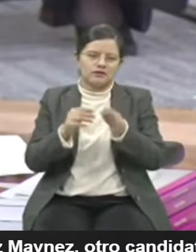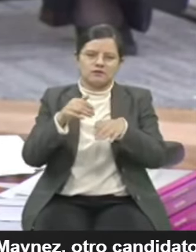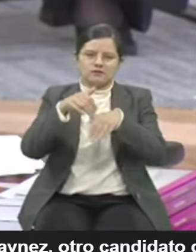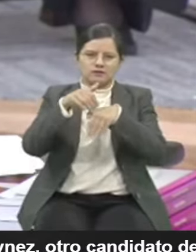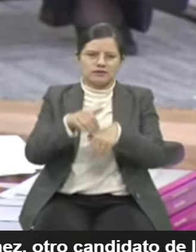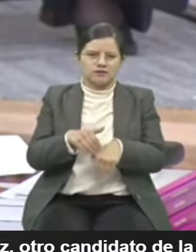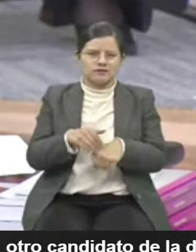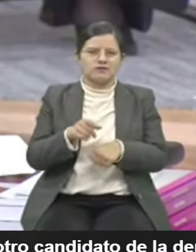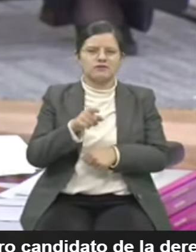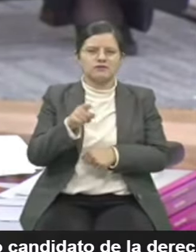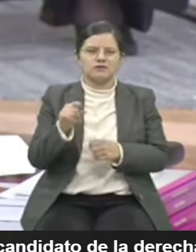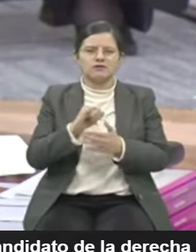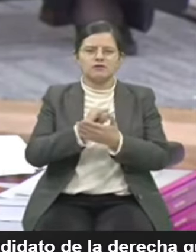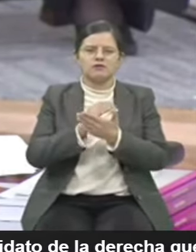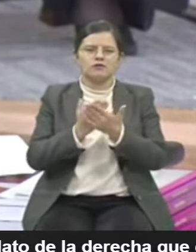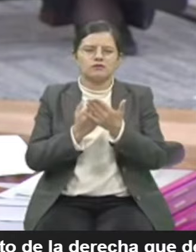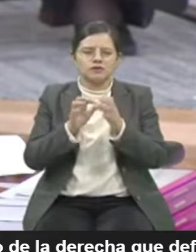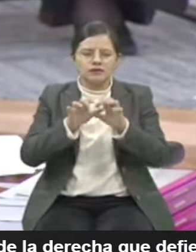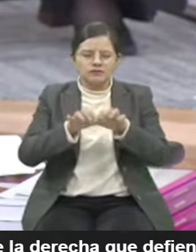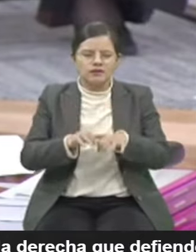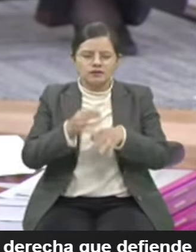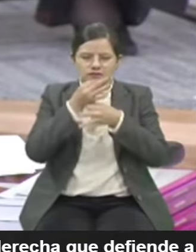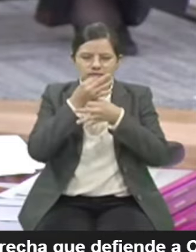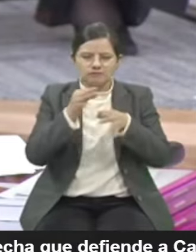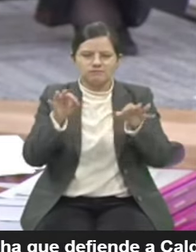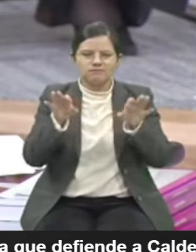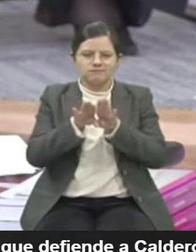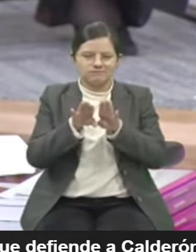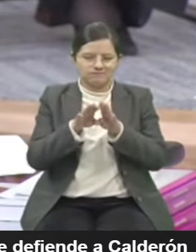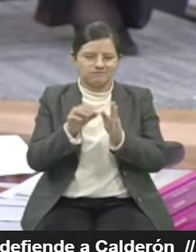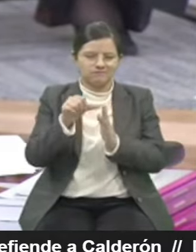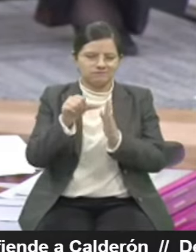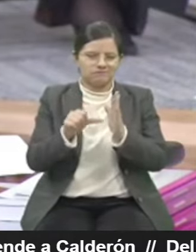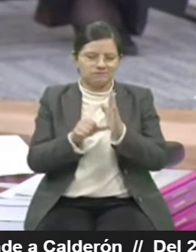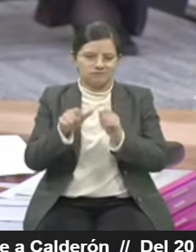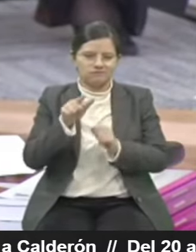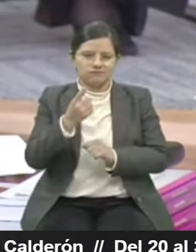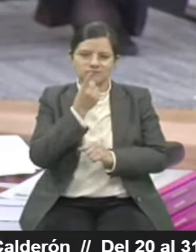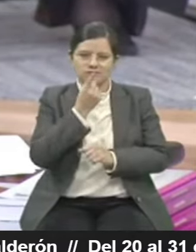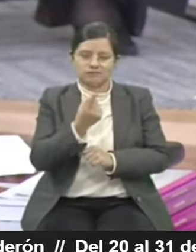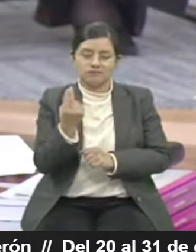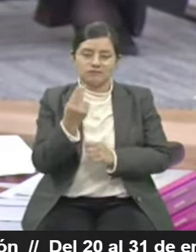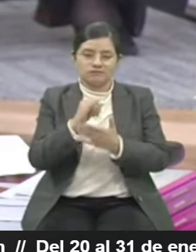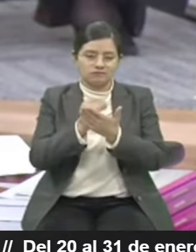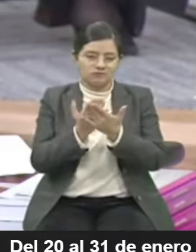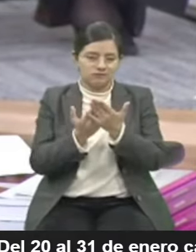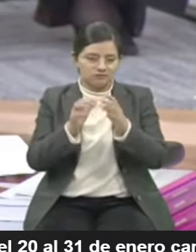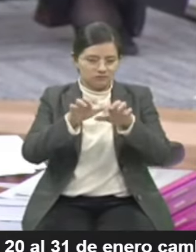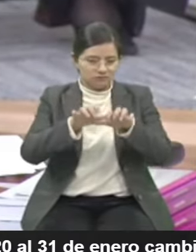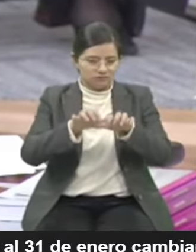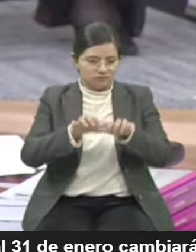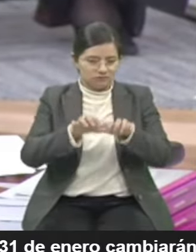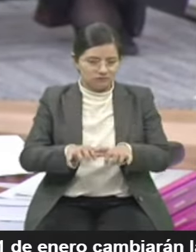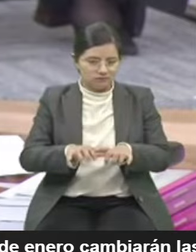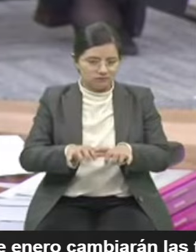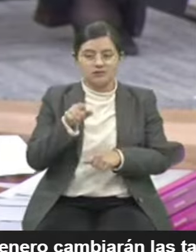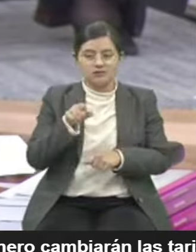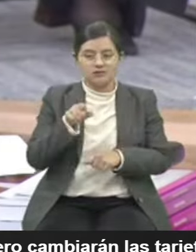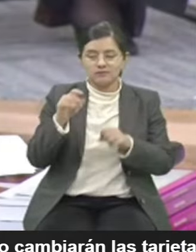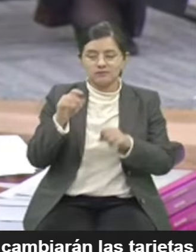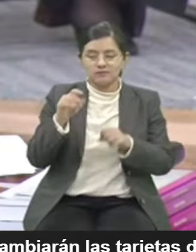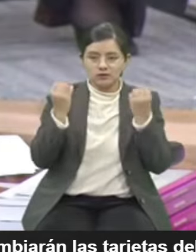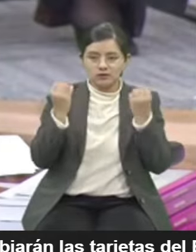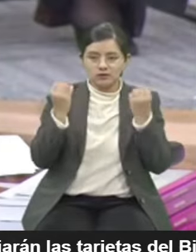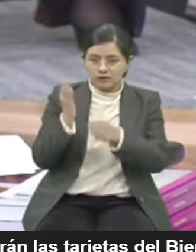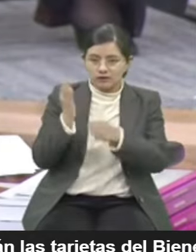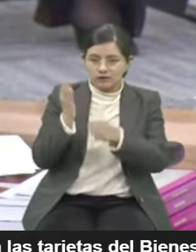Eh cómo están informando el artículo 217 señala que se tienen que presentar informes sin embargo nunca hemos sancionado a una organización